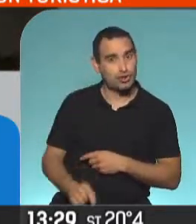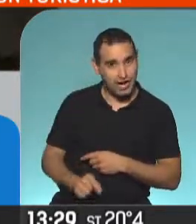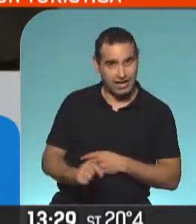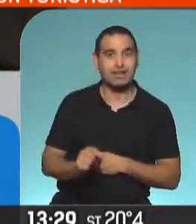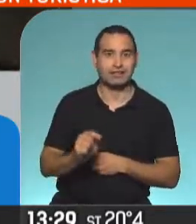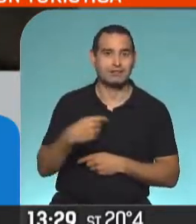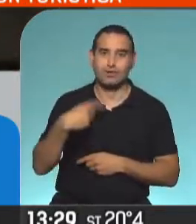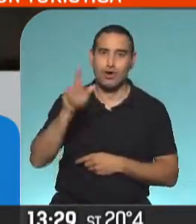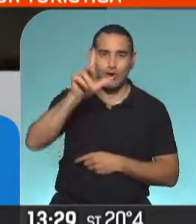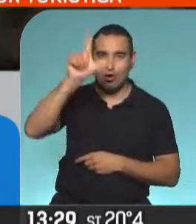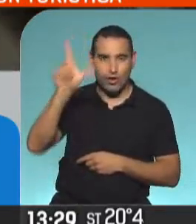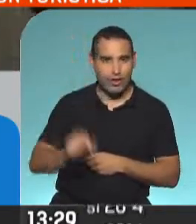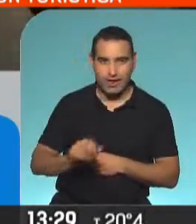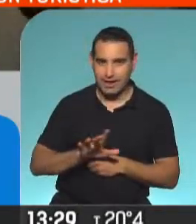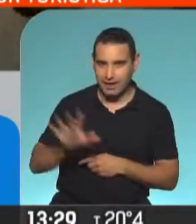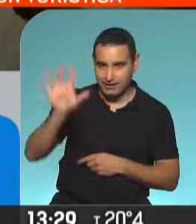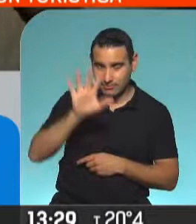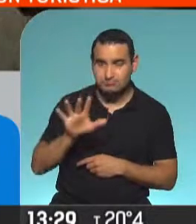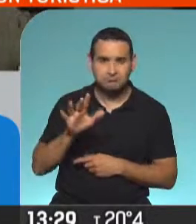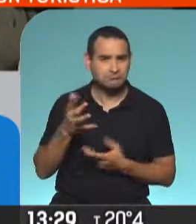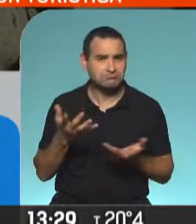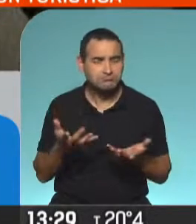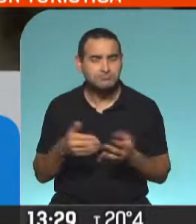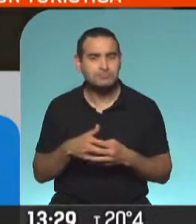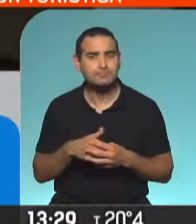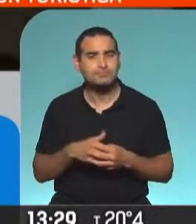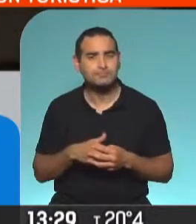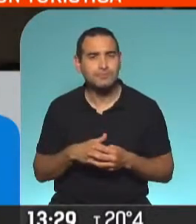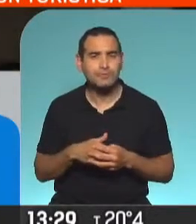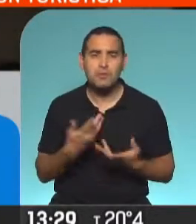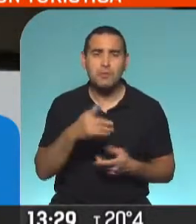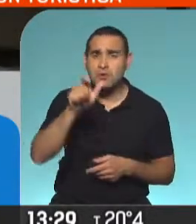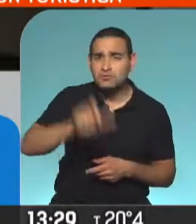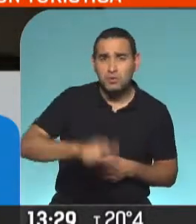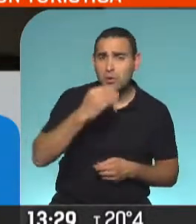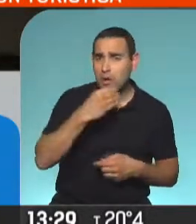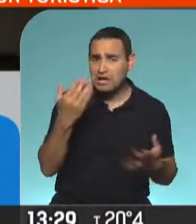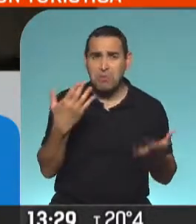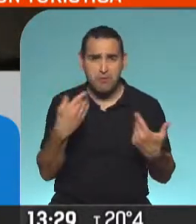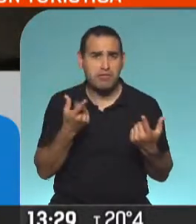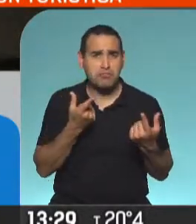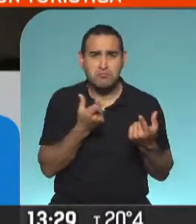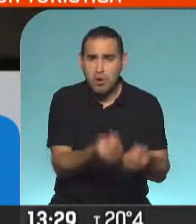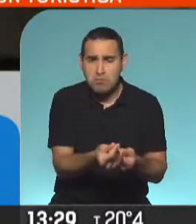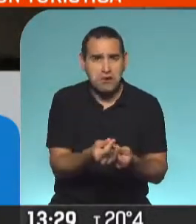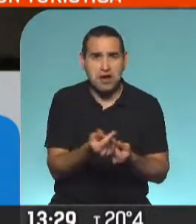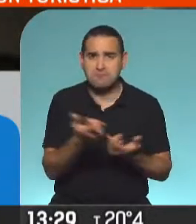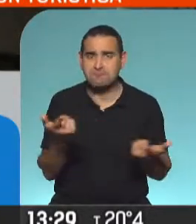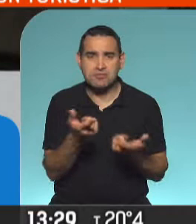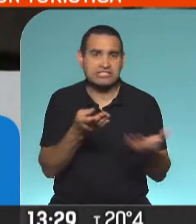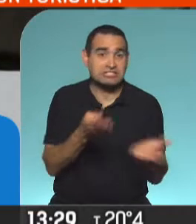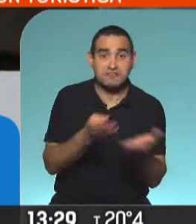el territorio nacional. Y esto consiste en que cualquier persona puede comprar algún